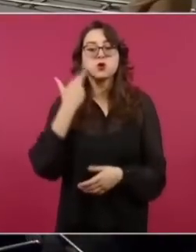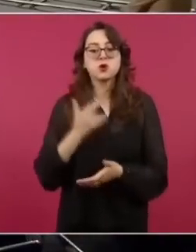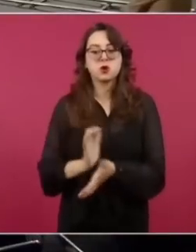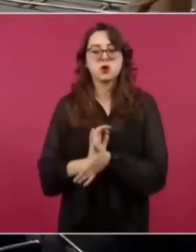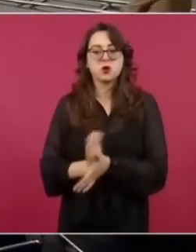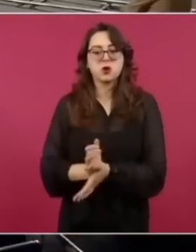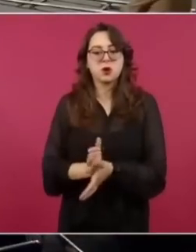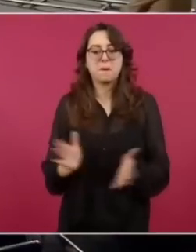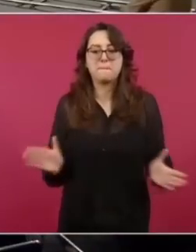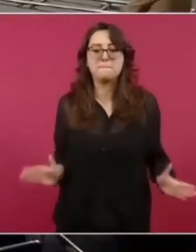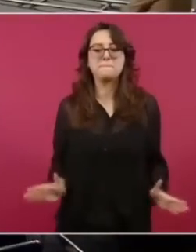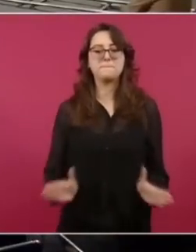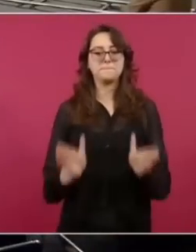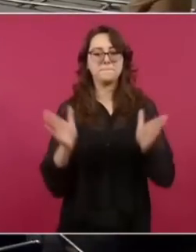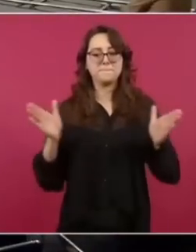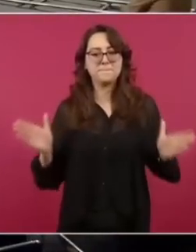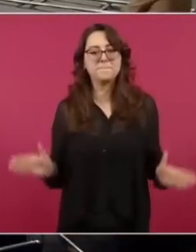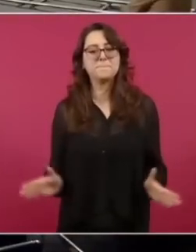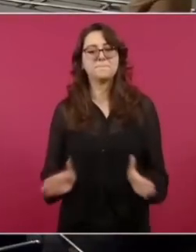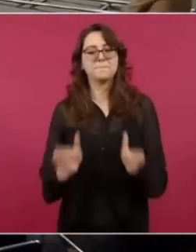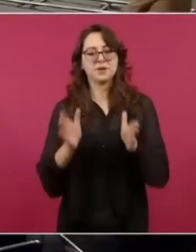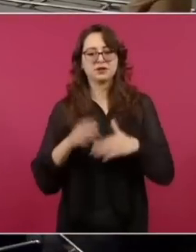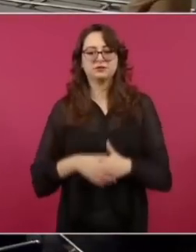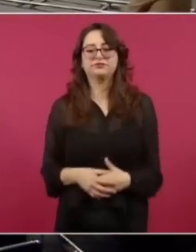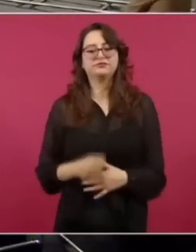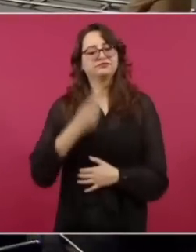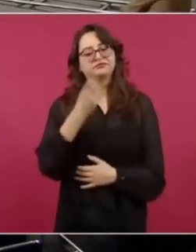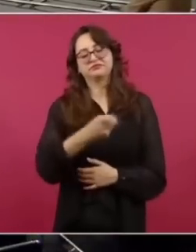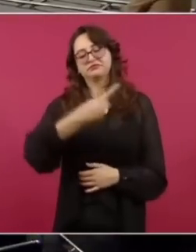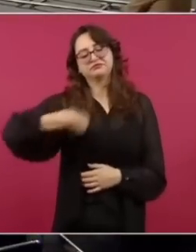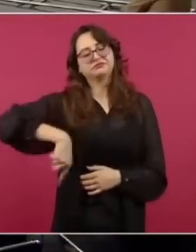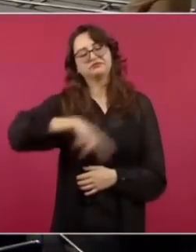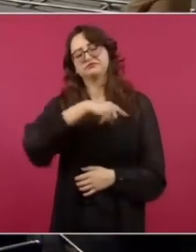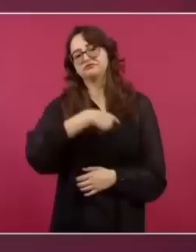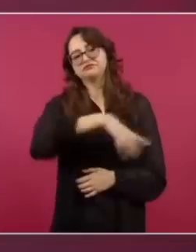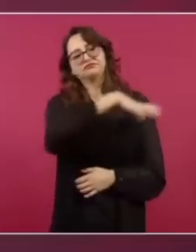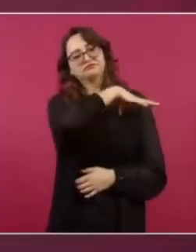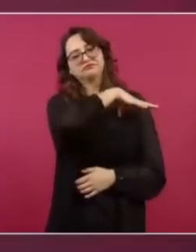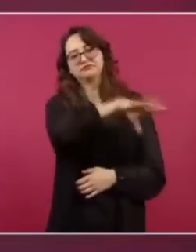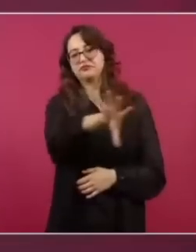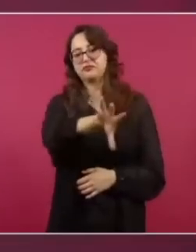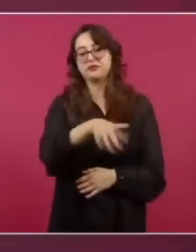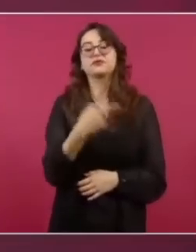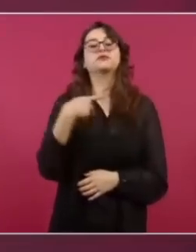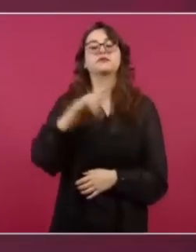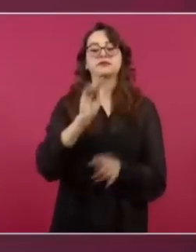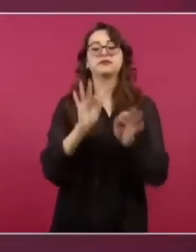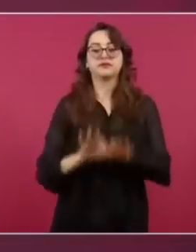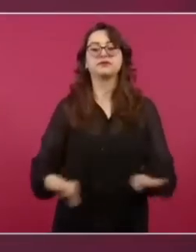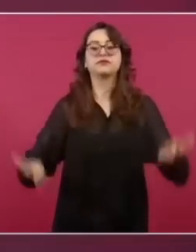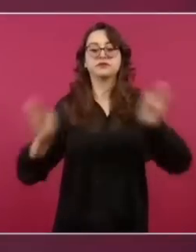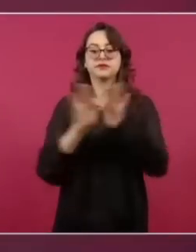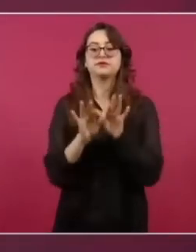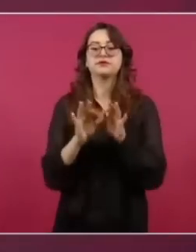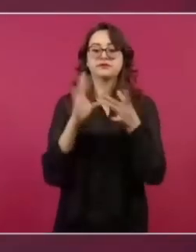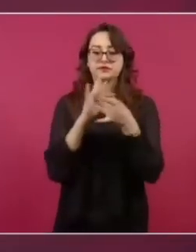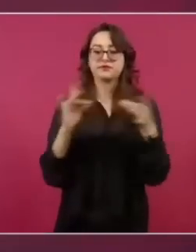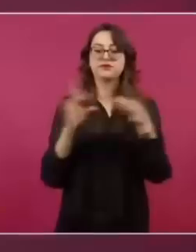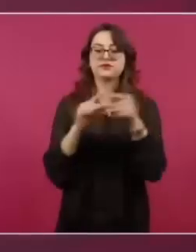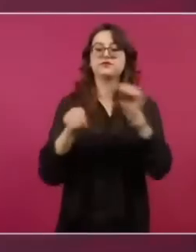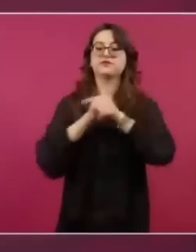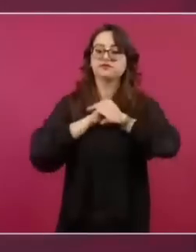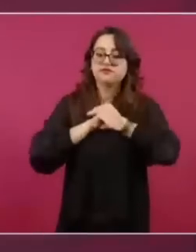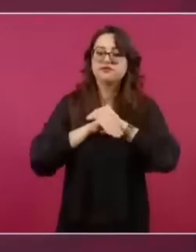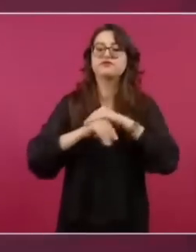fundamento Entonces nosotros desde luego rechazamos eso pero es importante para la opinión pública aclarar de qué se